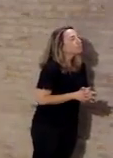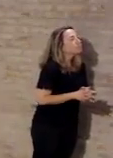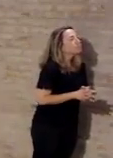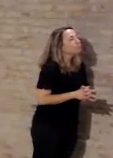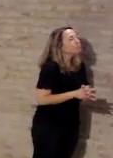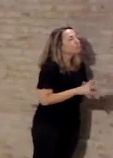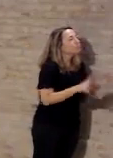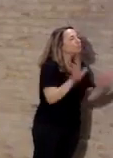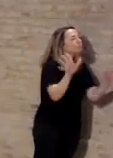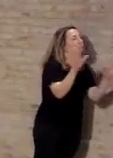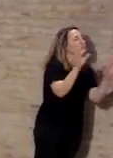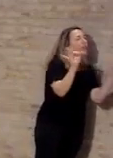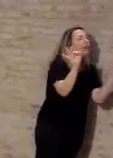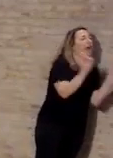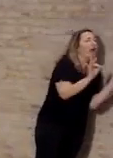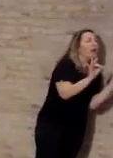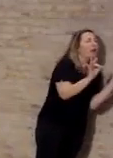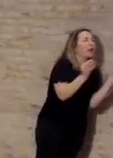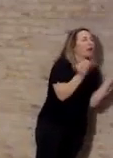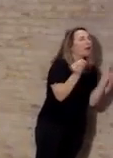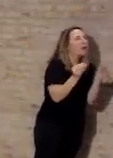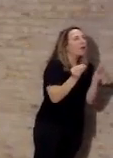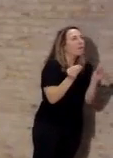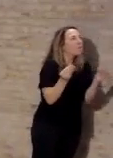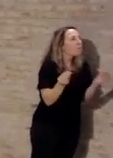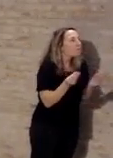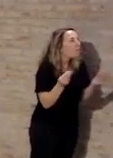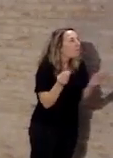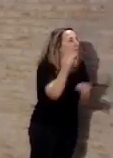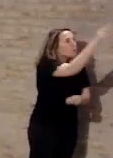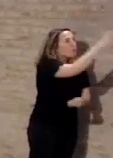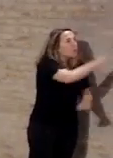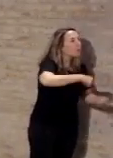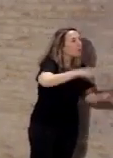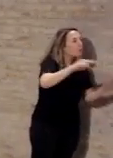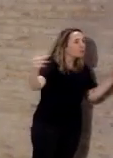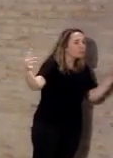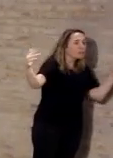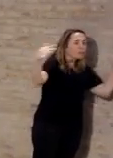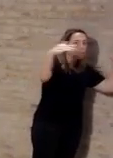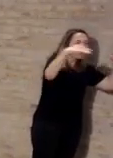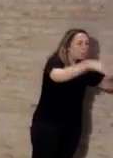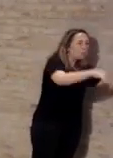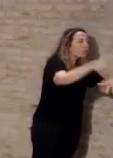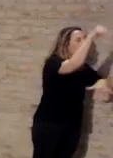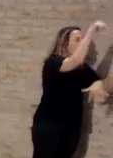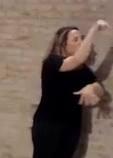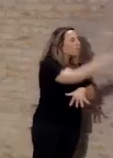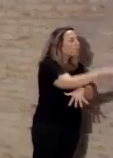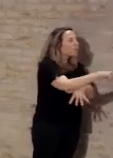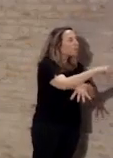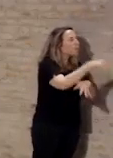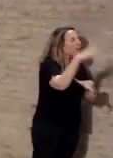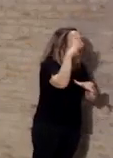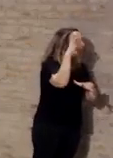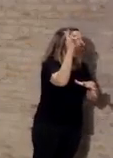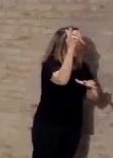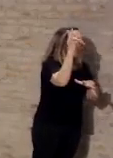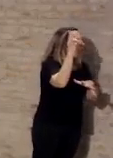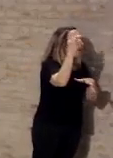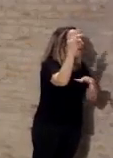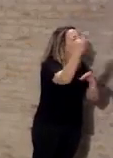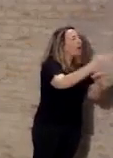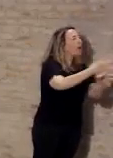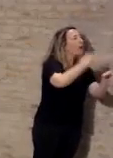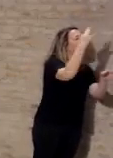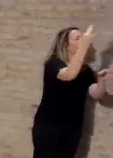más no es nada y es mucho Yo creo que hoy todas acá las que estamos presentes nos estamos llevando